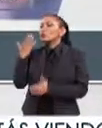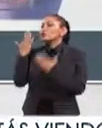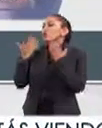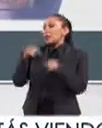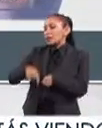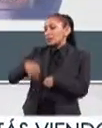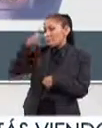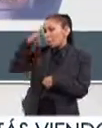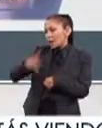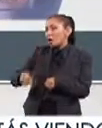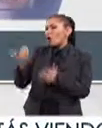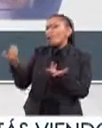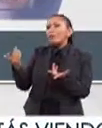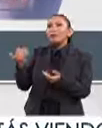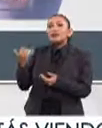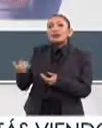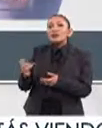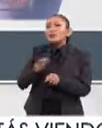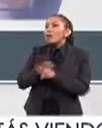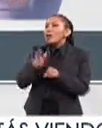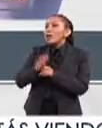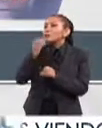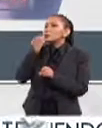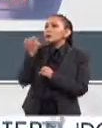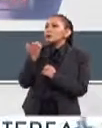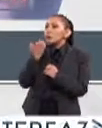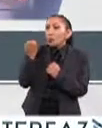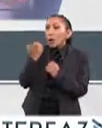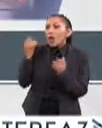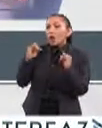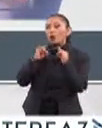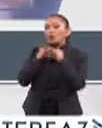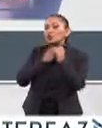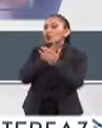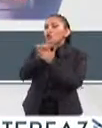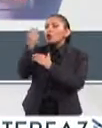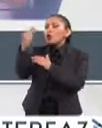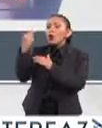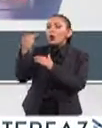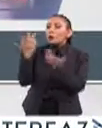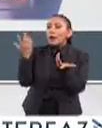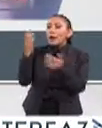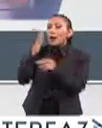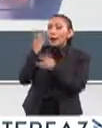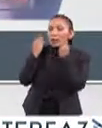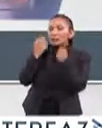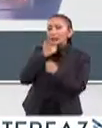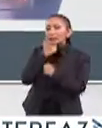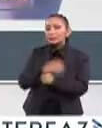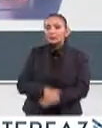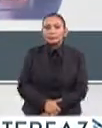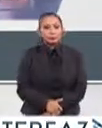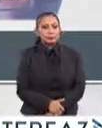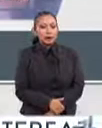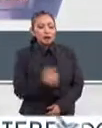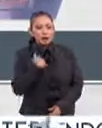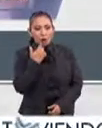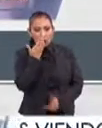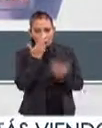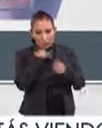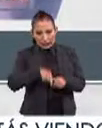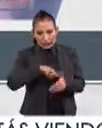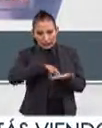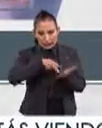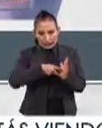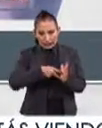tú aquí en México y a qué escuela, a qué institución fuiste a fortalecer tu inglés? Estudio